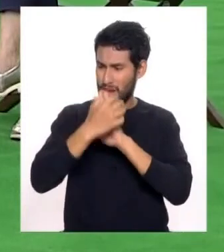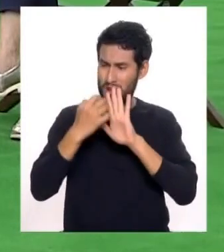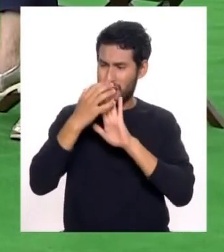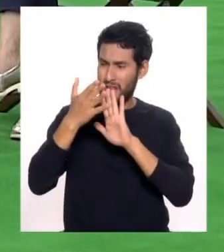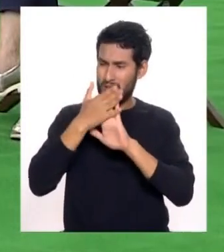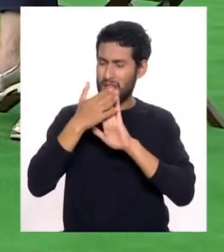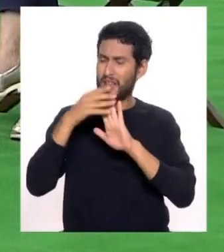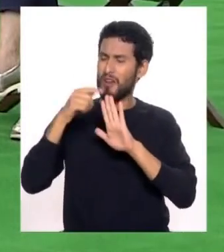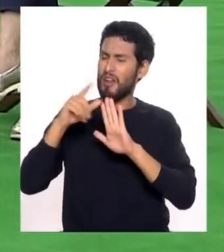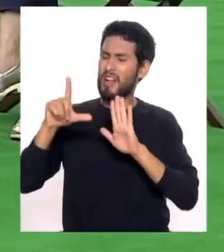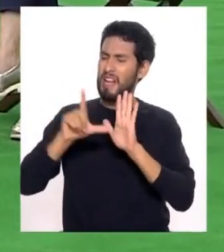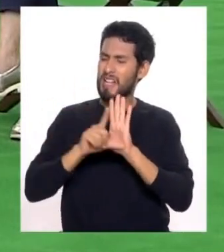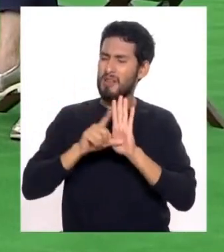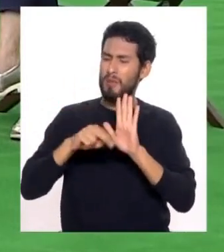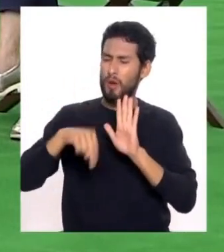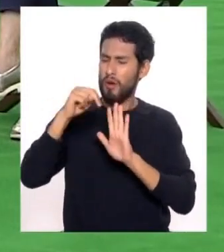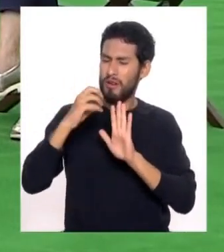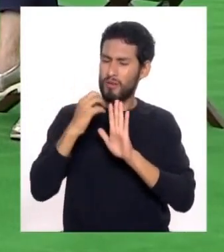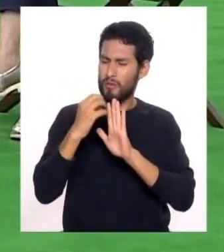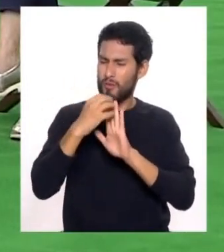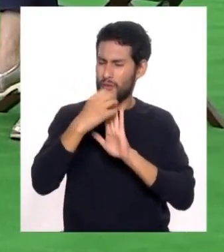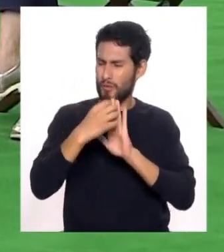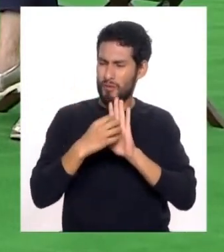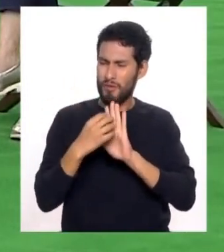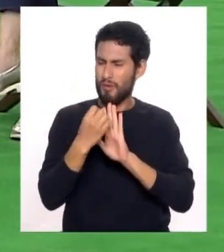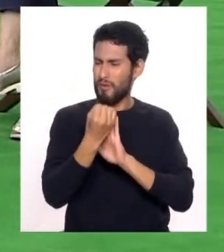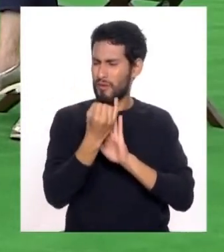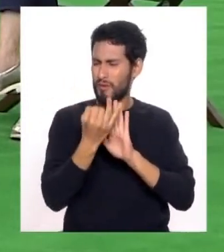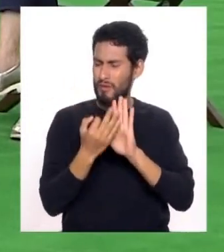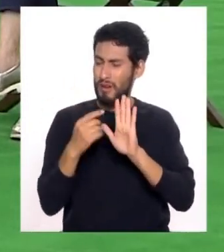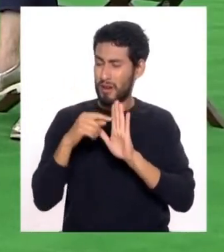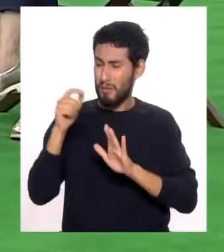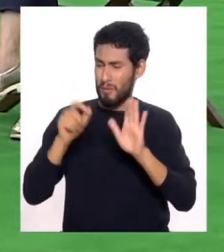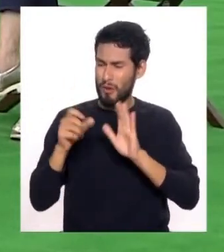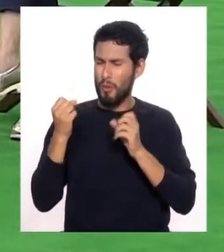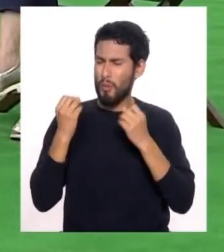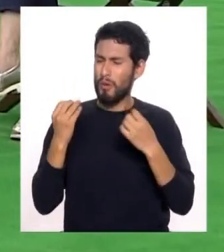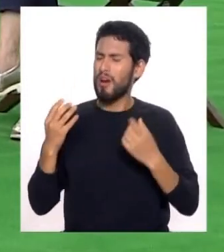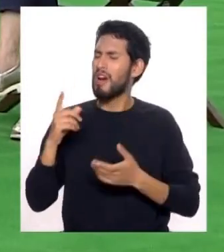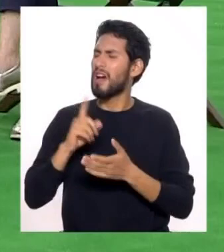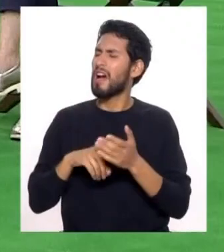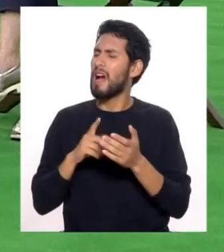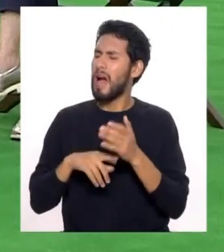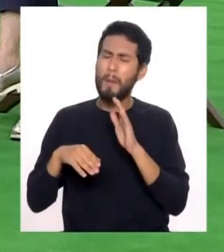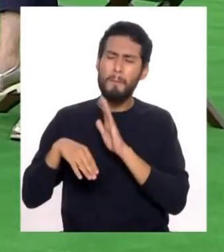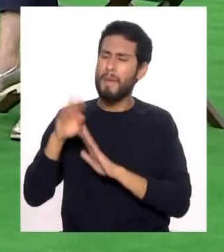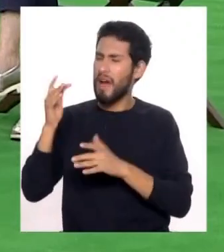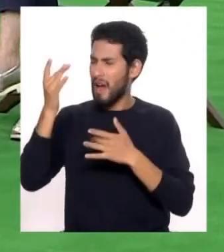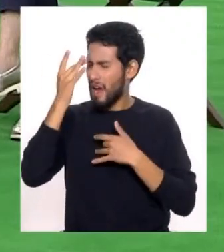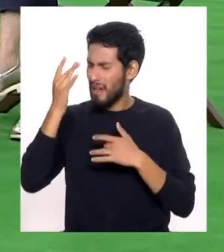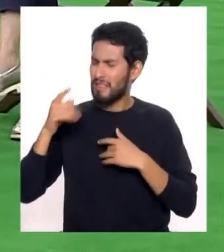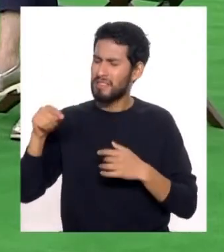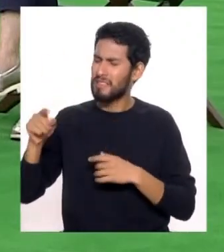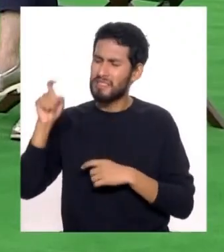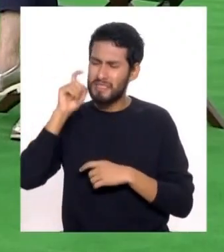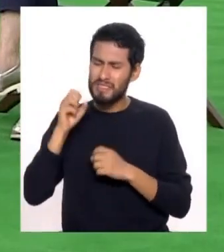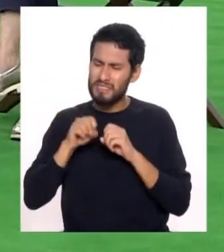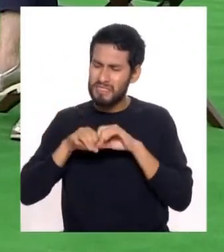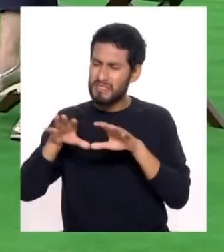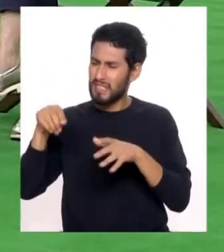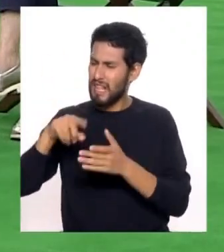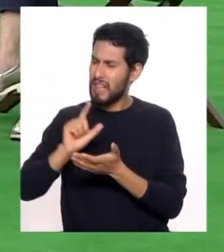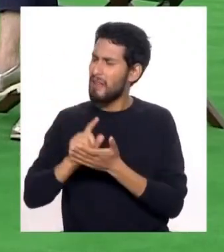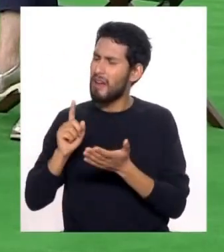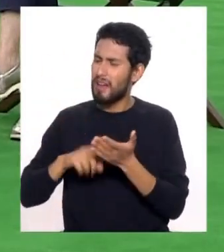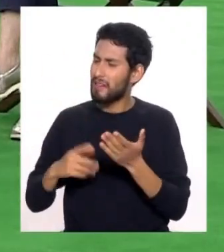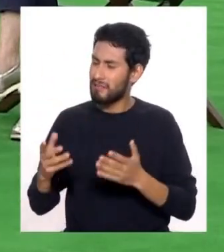dirección que involucra a varios distritos de donde hay muchísimas personas. ¿Qué es lo más prevalente que viene a la consulta en esta parte de Lima?